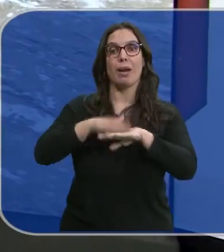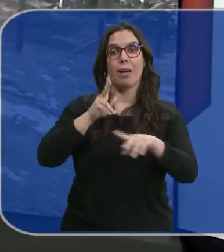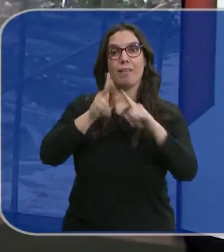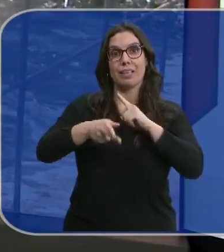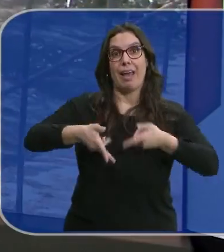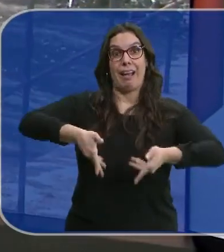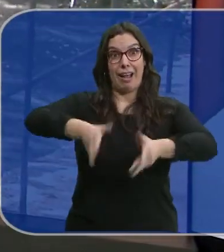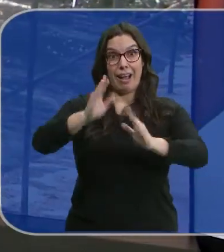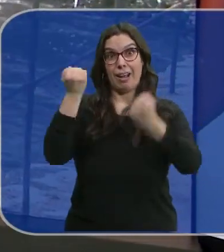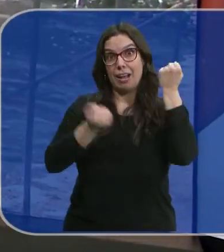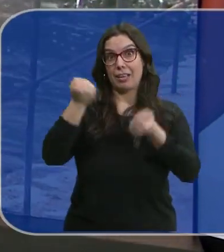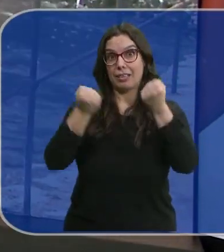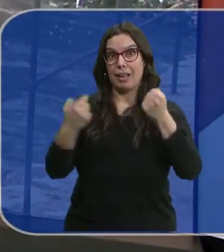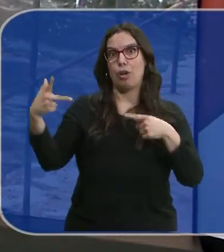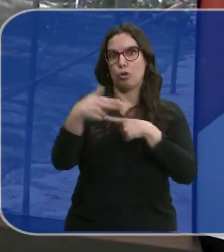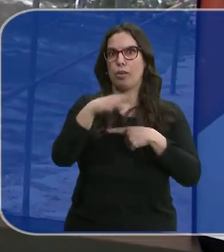Muro.